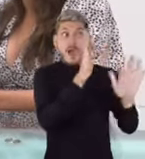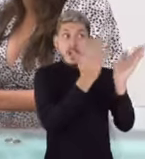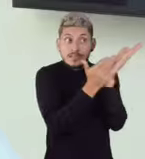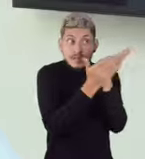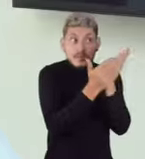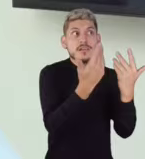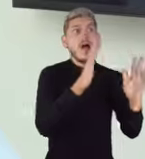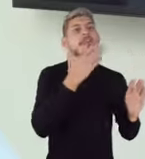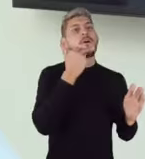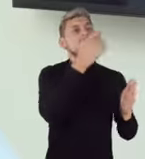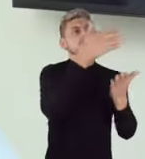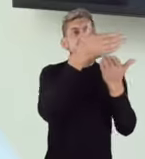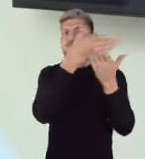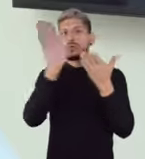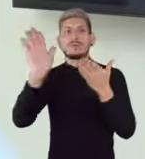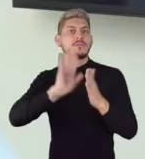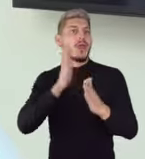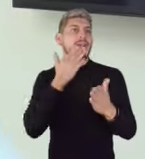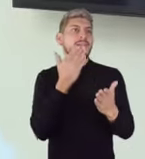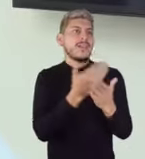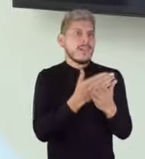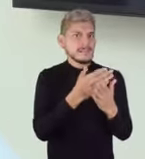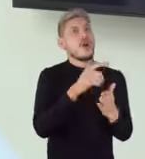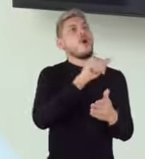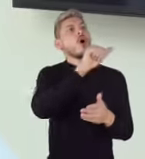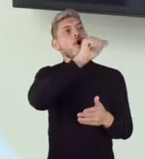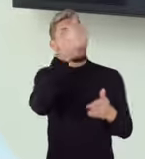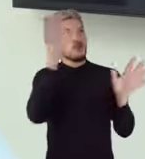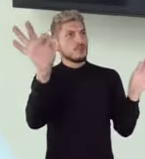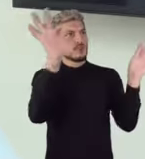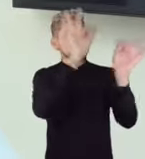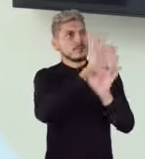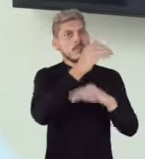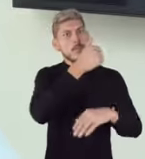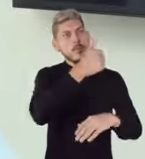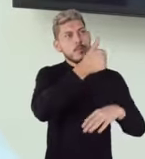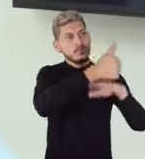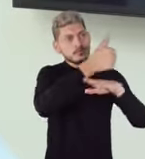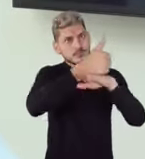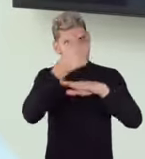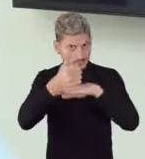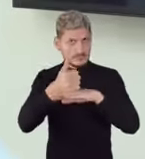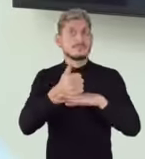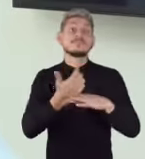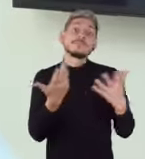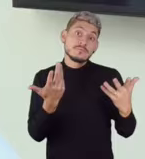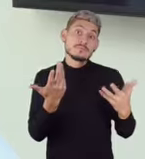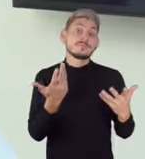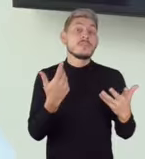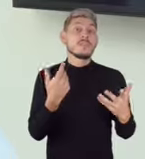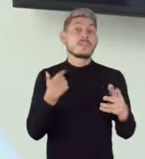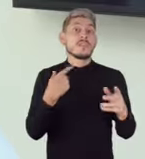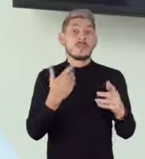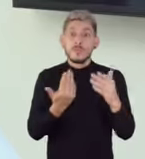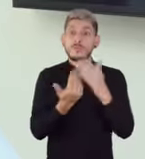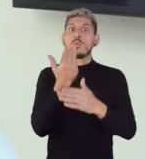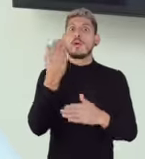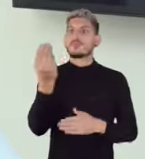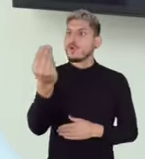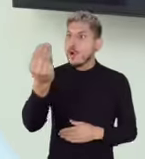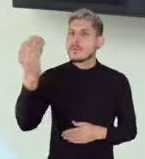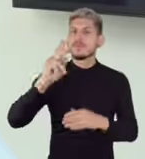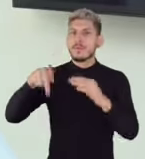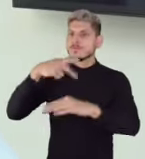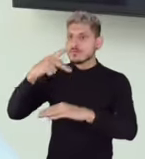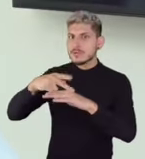tenemos muchos proyectos más, gestiones que las he venido haciendo, puertas se cierran, puertas se abren, pero que no he decaído en aquello. Estoy para defender los derechos